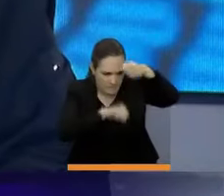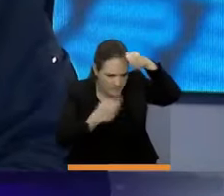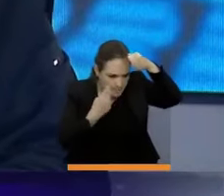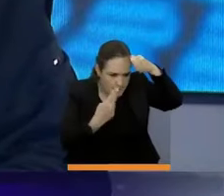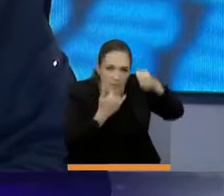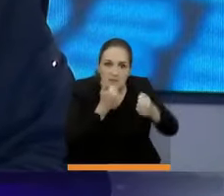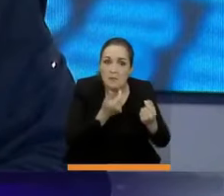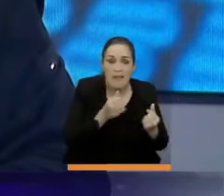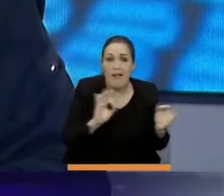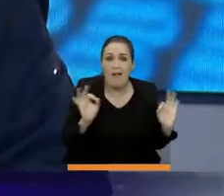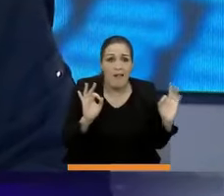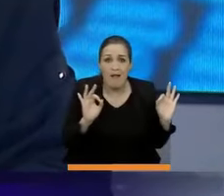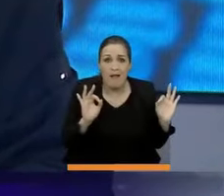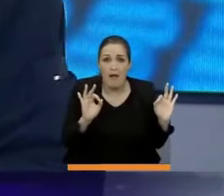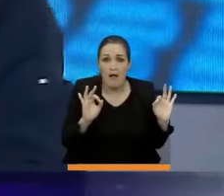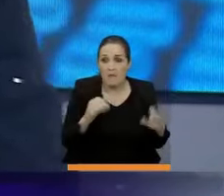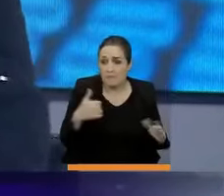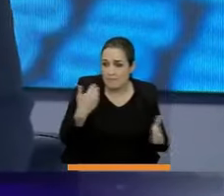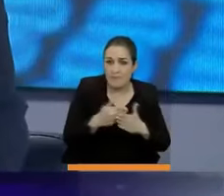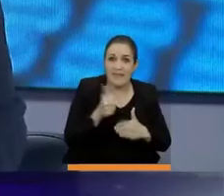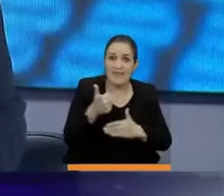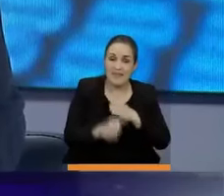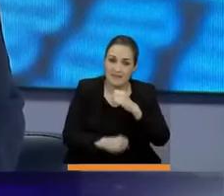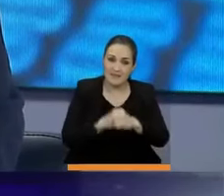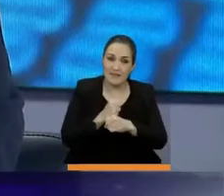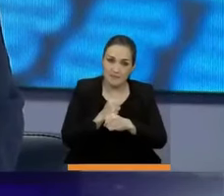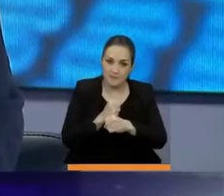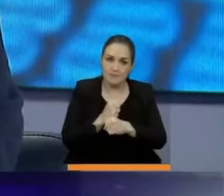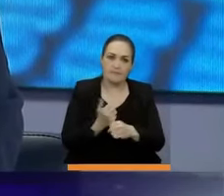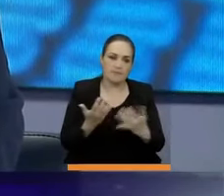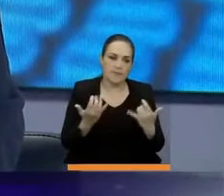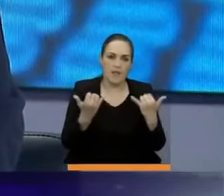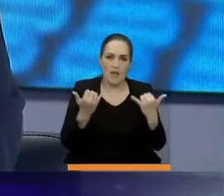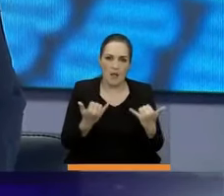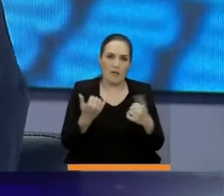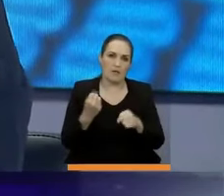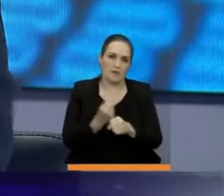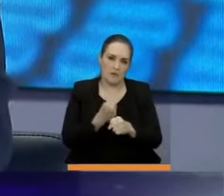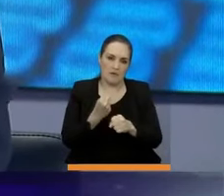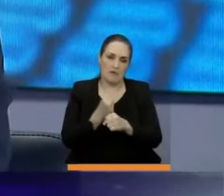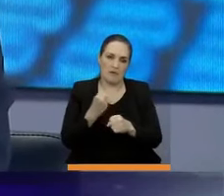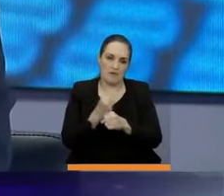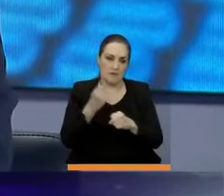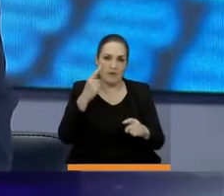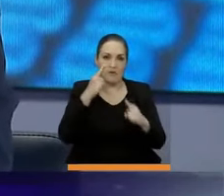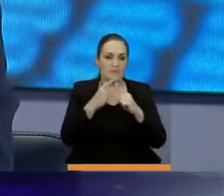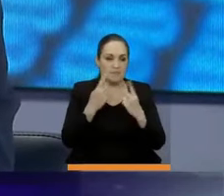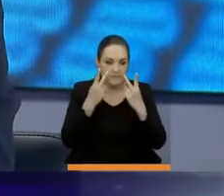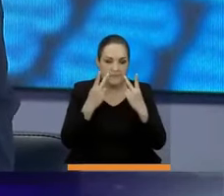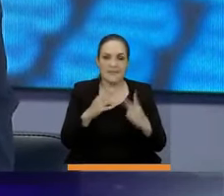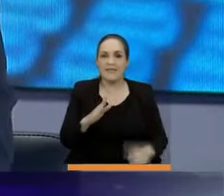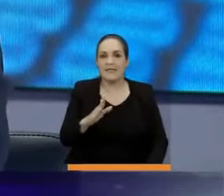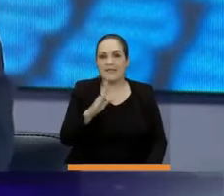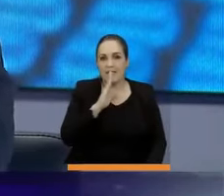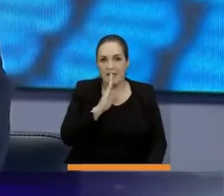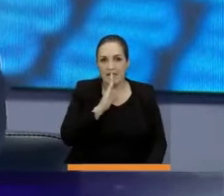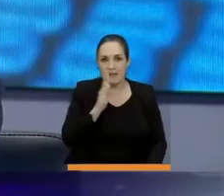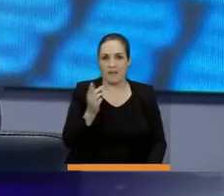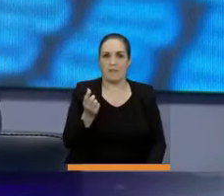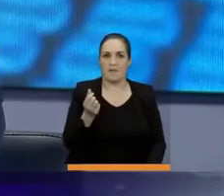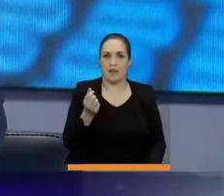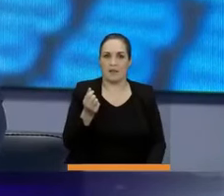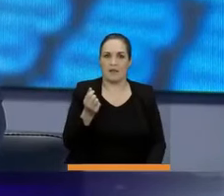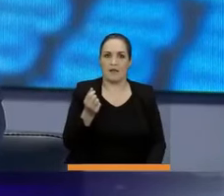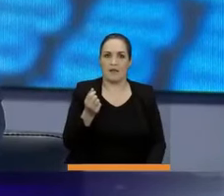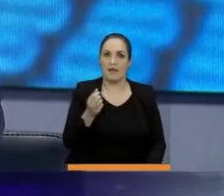pasado durante los últimos 10 años. Entonces, en esa medida estamos trabajando para develar quién se quedó con la plata de las regalías y en